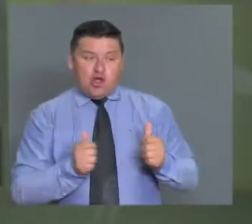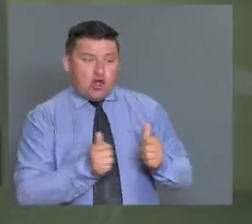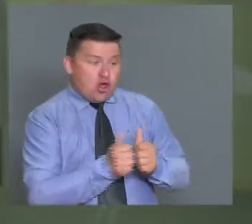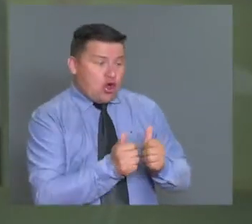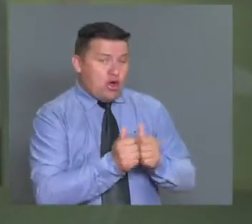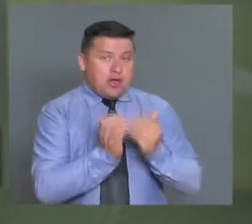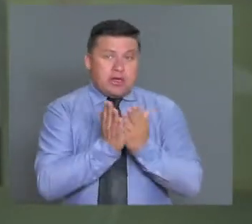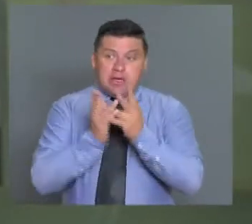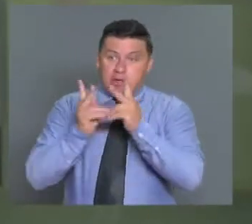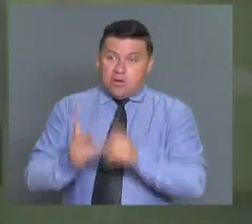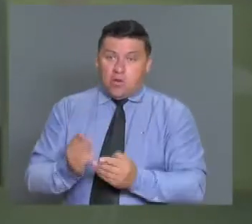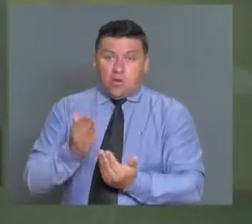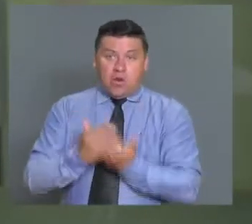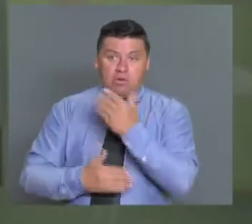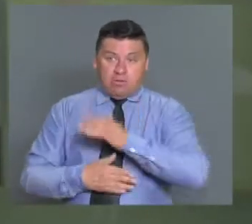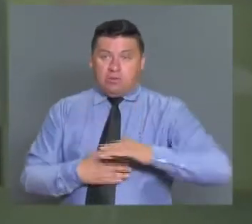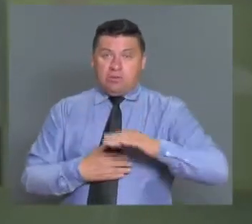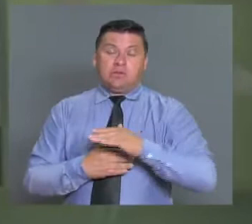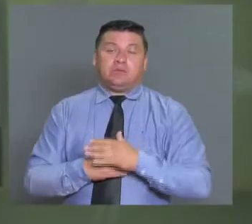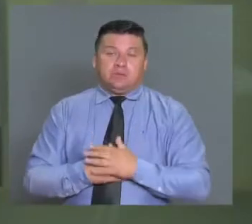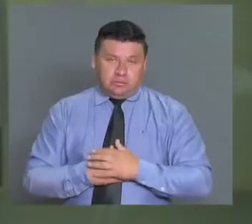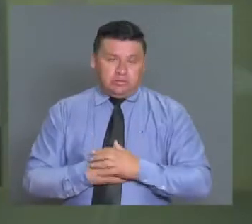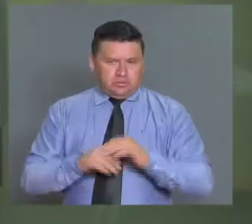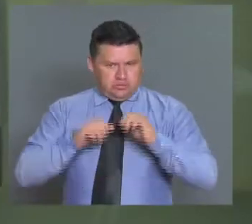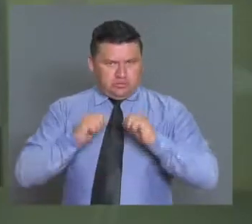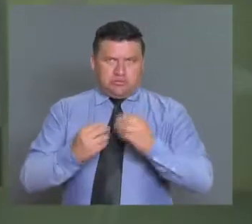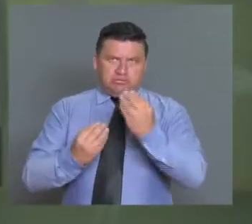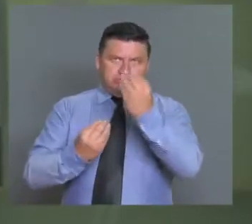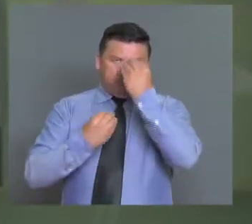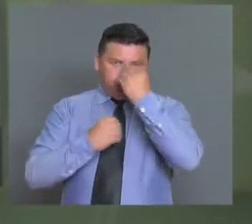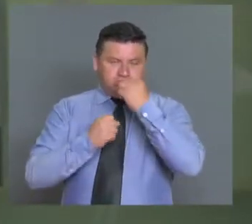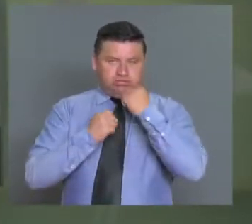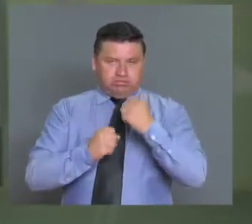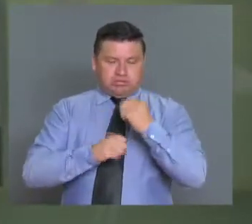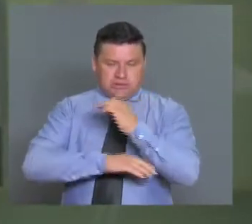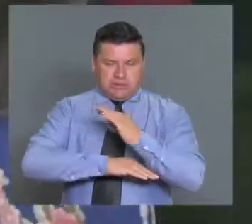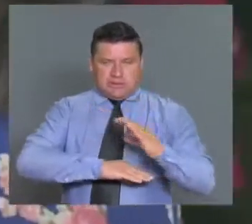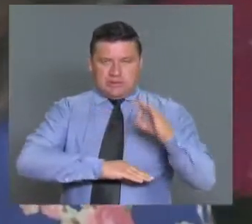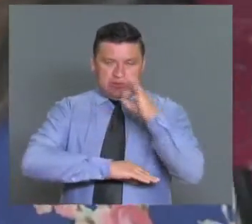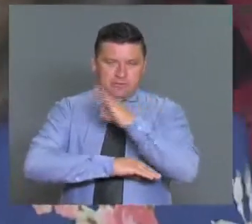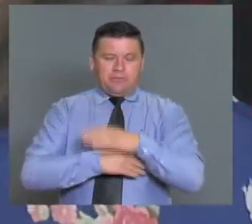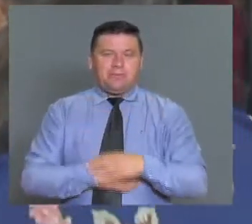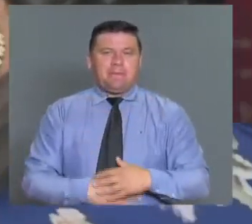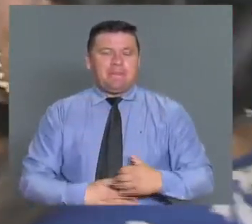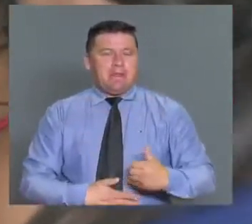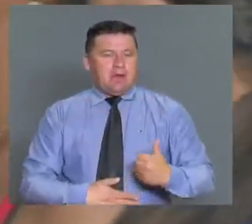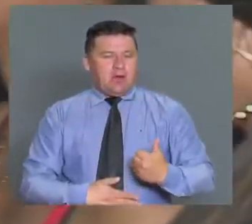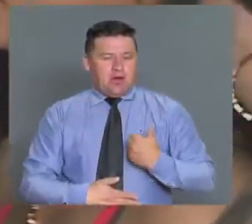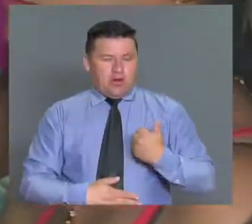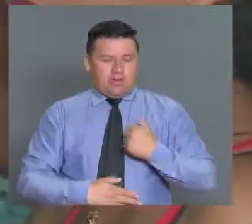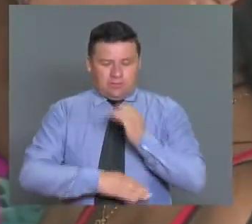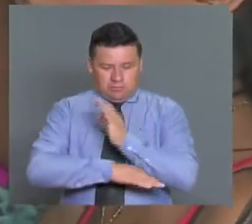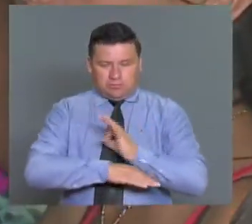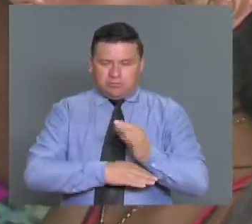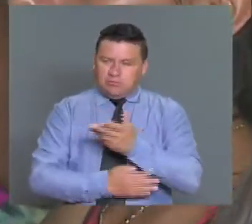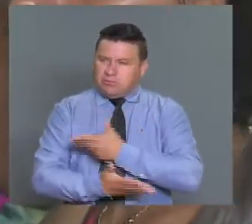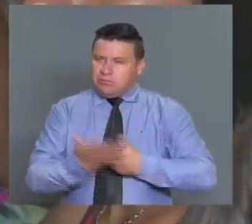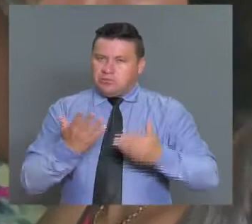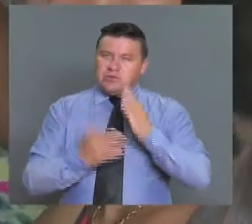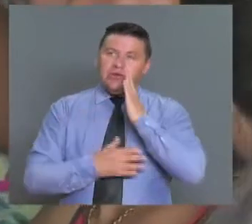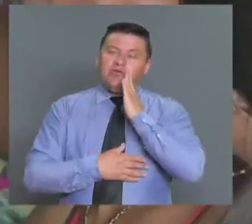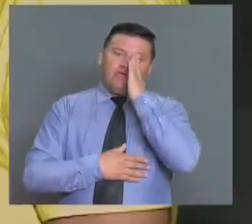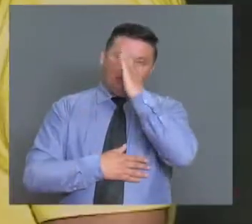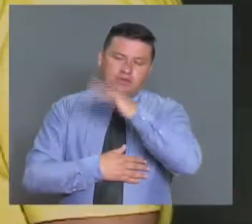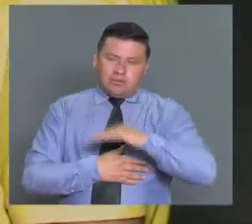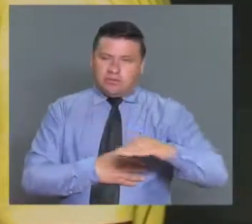compañeros y estudiantes nuevos puedan prepararse en la SAT. Los jóvenes que ven en la ESAP una alternativa para el progreso